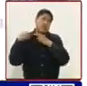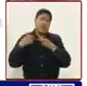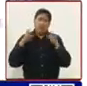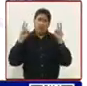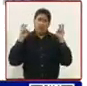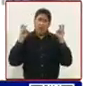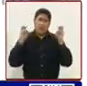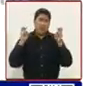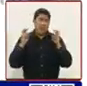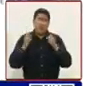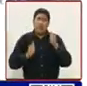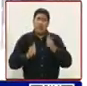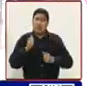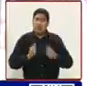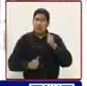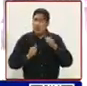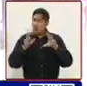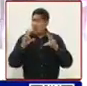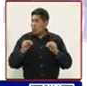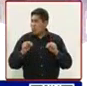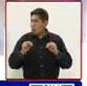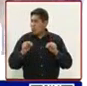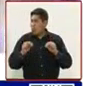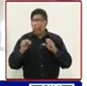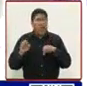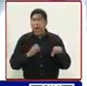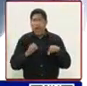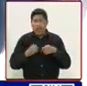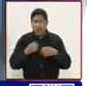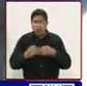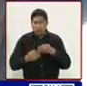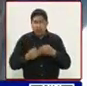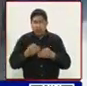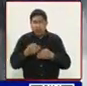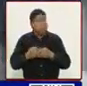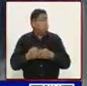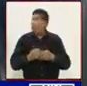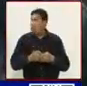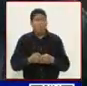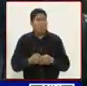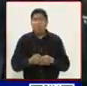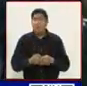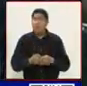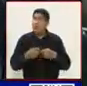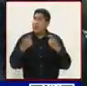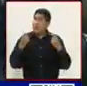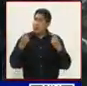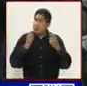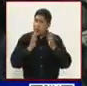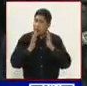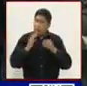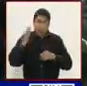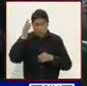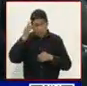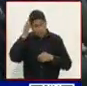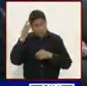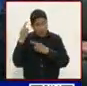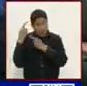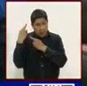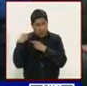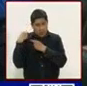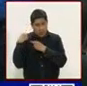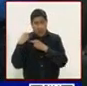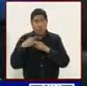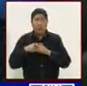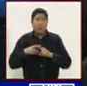Está a cargo de este caso, en el cual no ha hecho las directrices correctas en su tiempo. Tratamos de conversar con el fiscal encargado de este